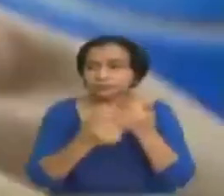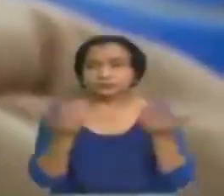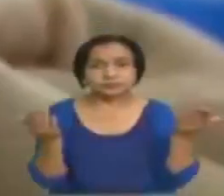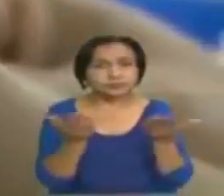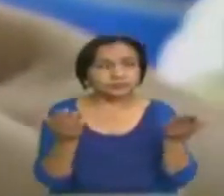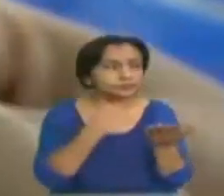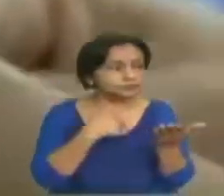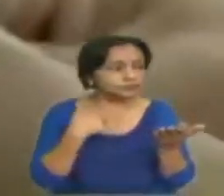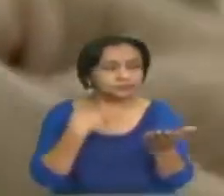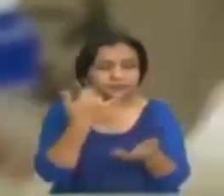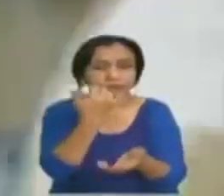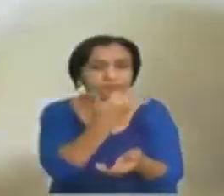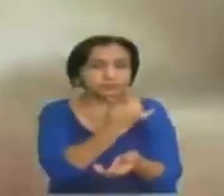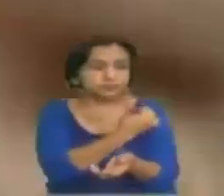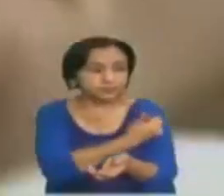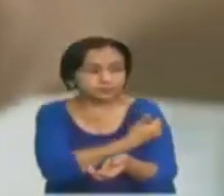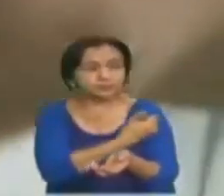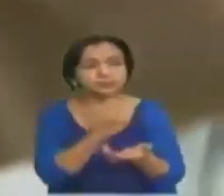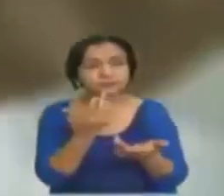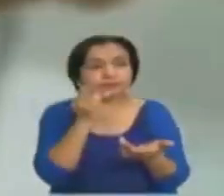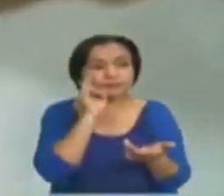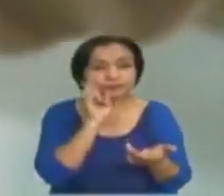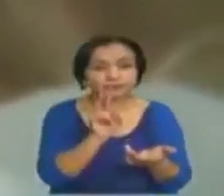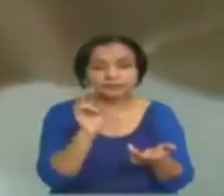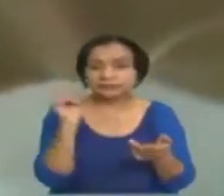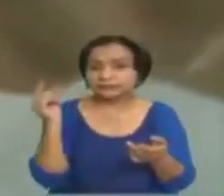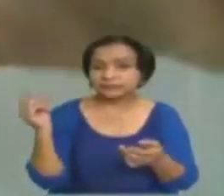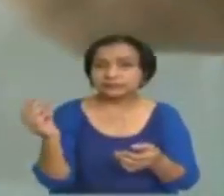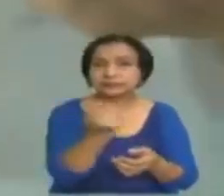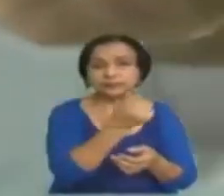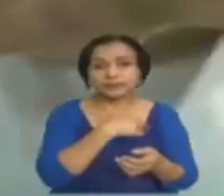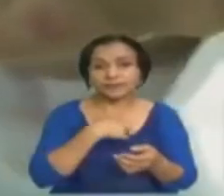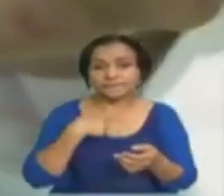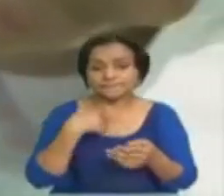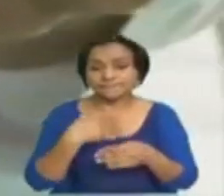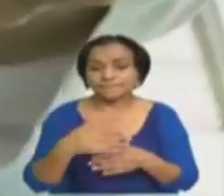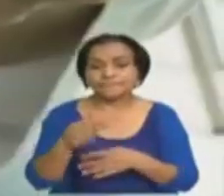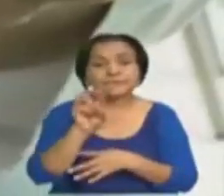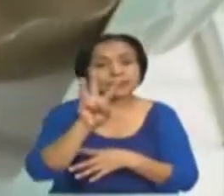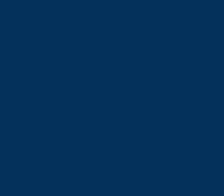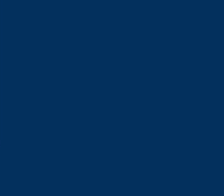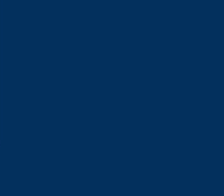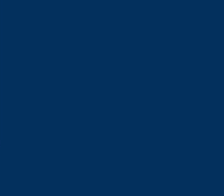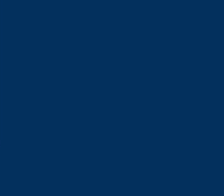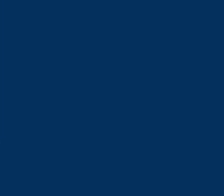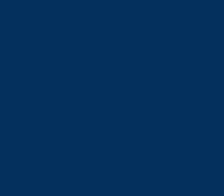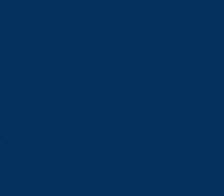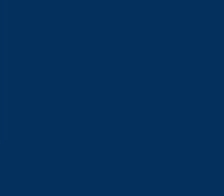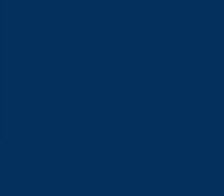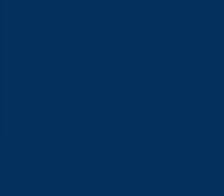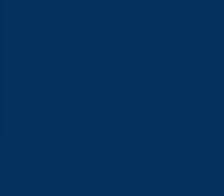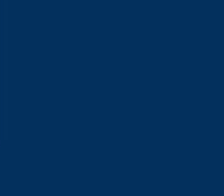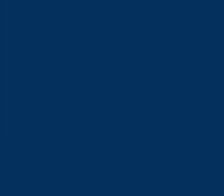Palacio, Federico, en Diría, Centro de Salud Virgen de los Desamparados, por la tarde a la 1, el